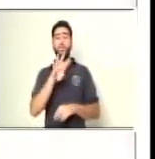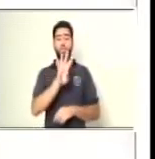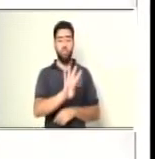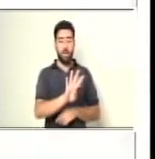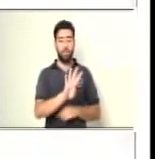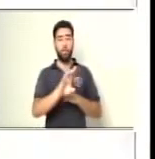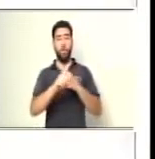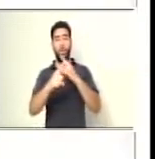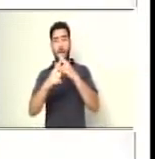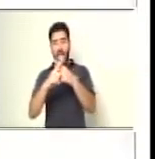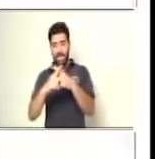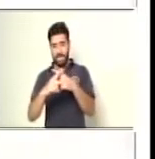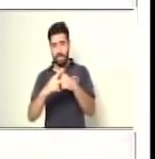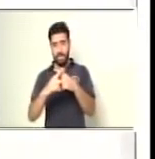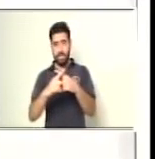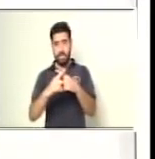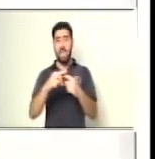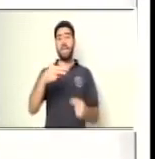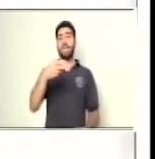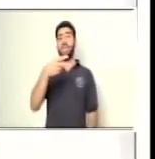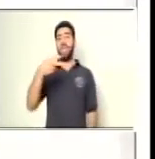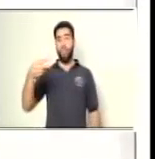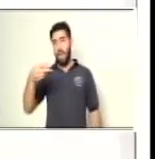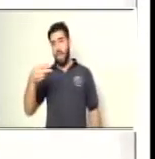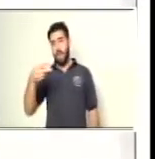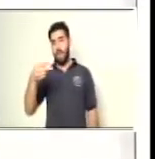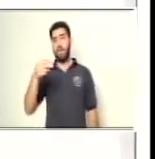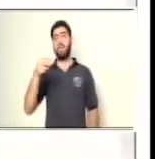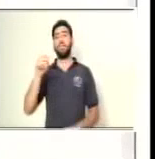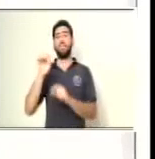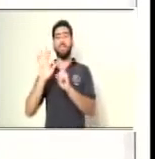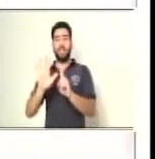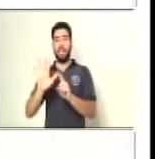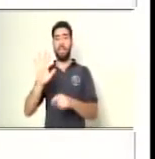copiamos la variable y nos da